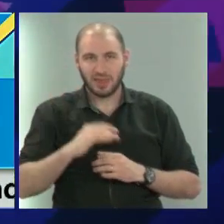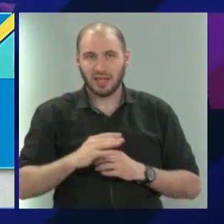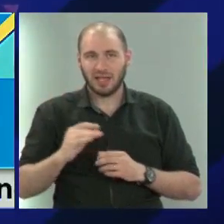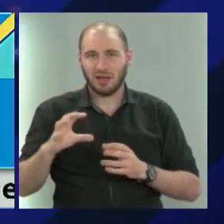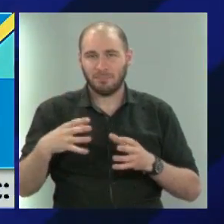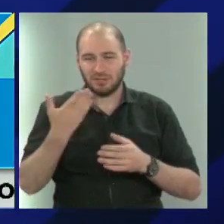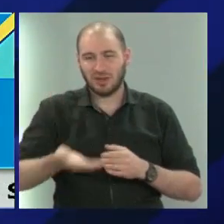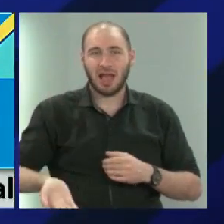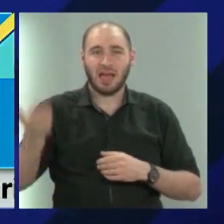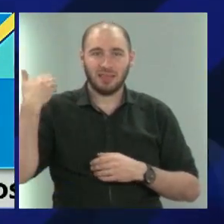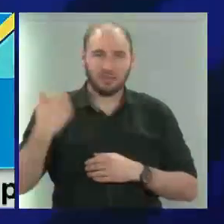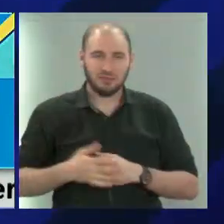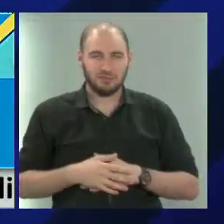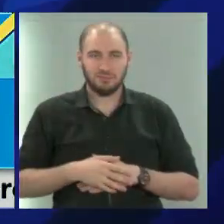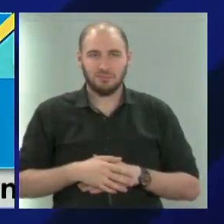generaciones anteriores,